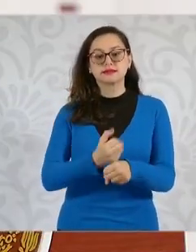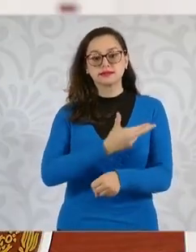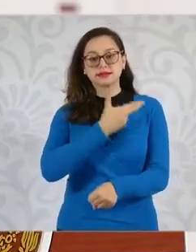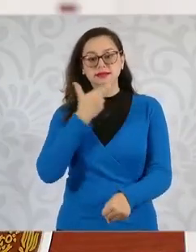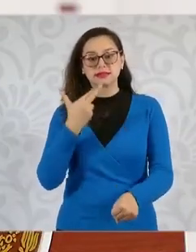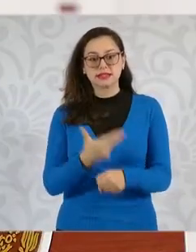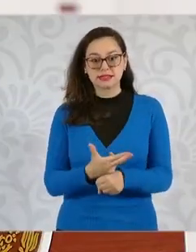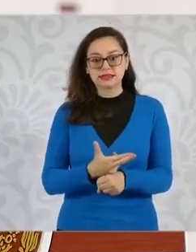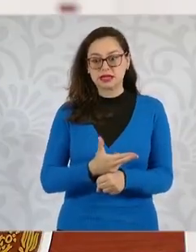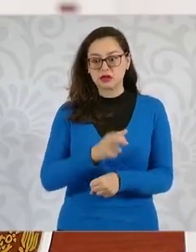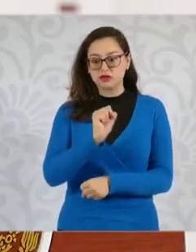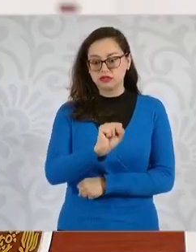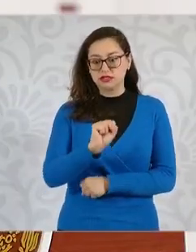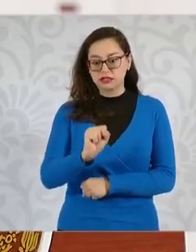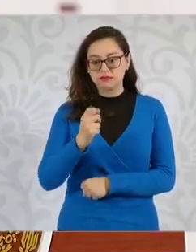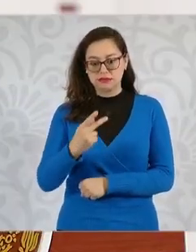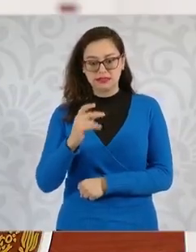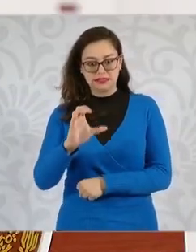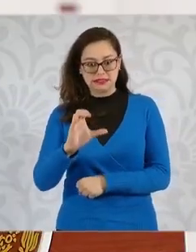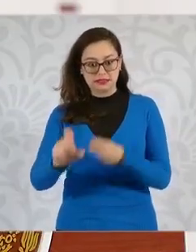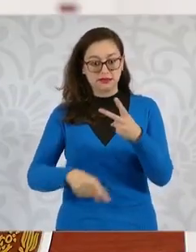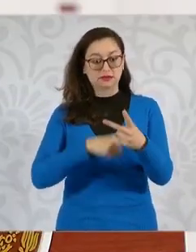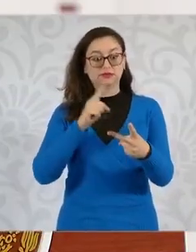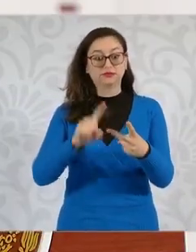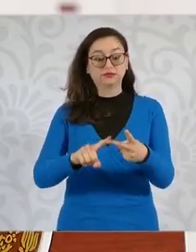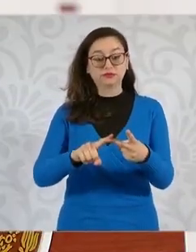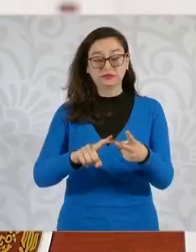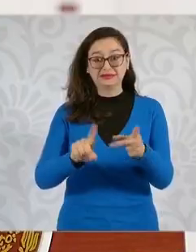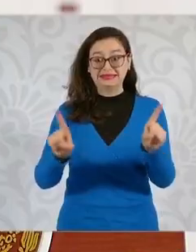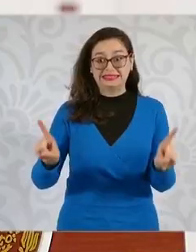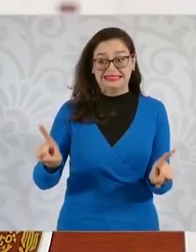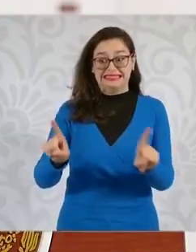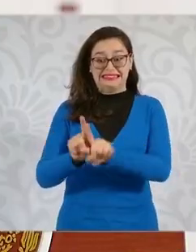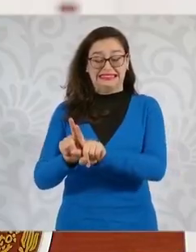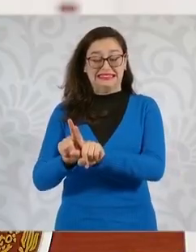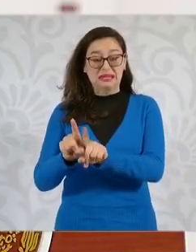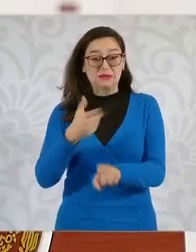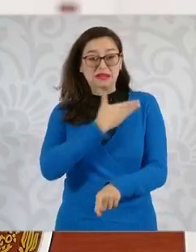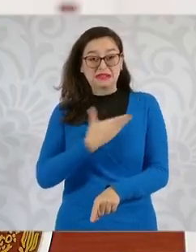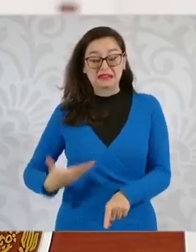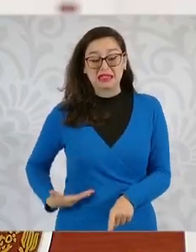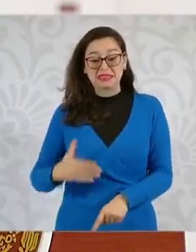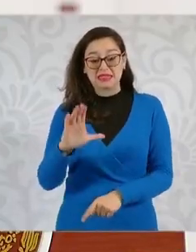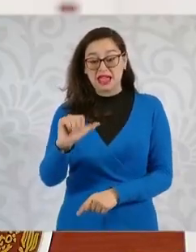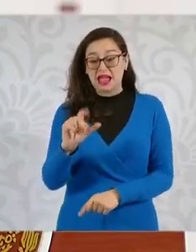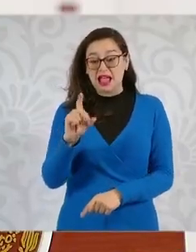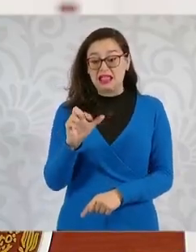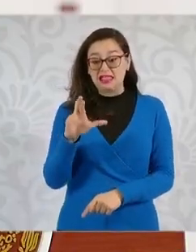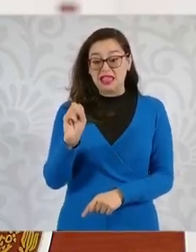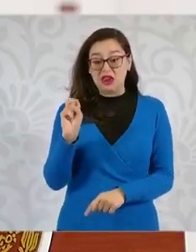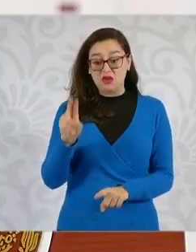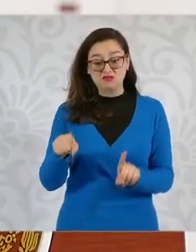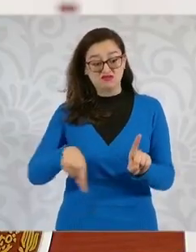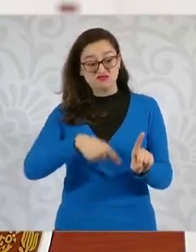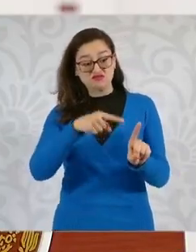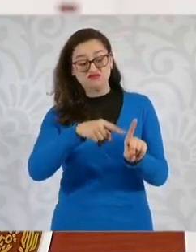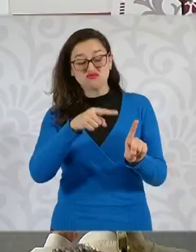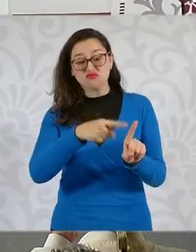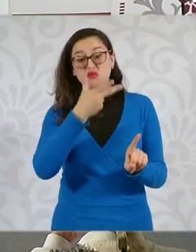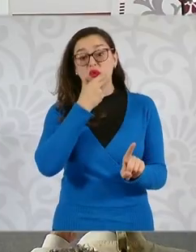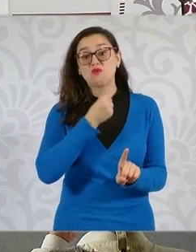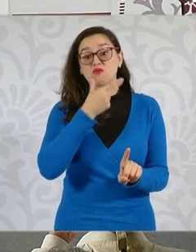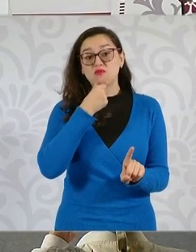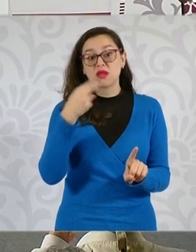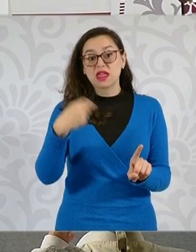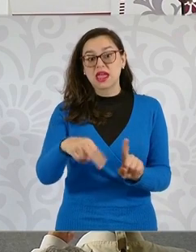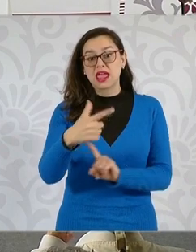expresidente Felipe Calderón, Genaro García Luna, ayudó durante una década